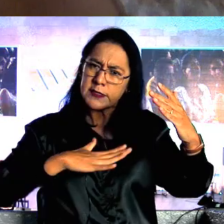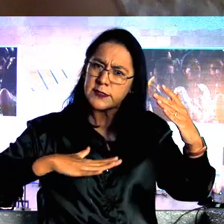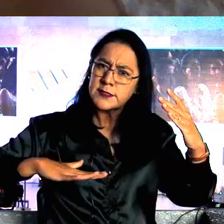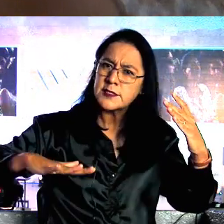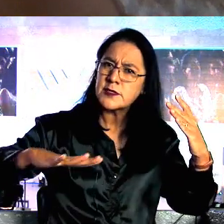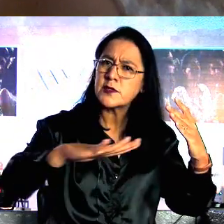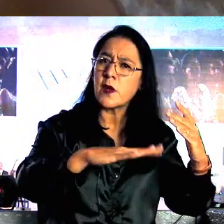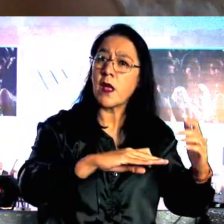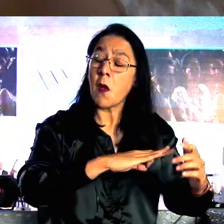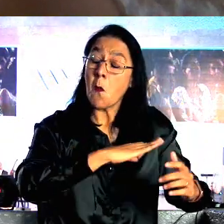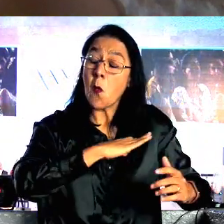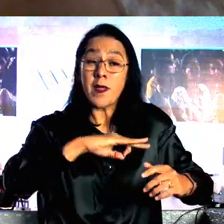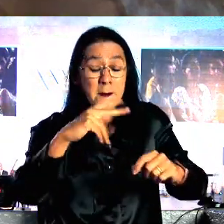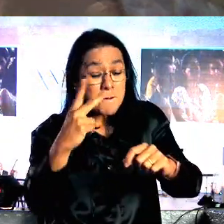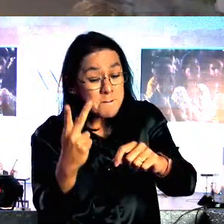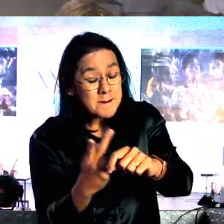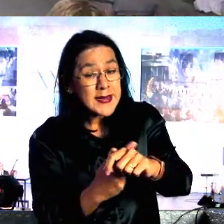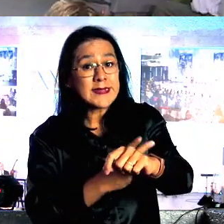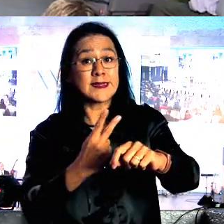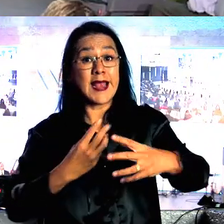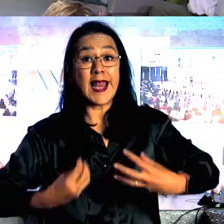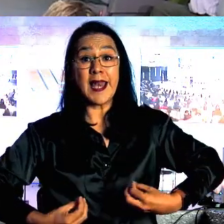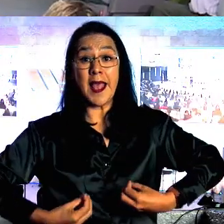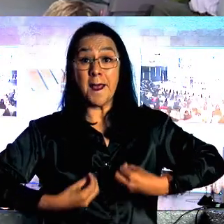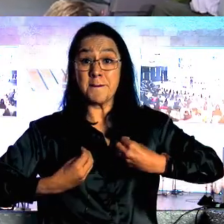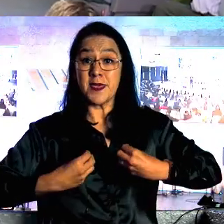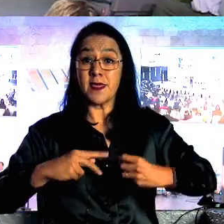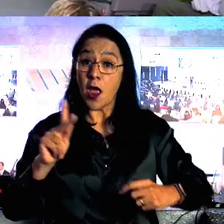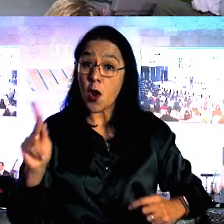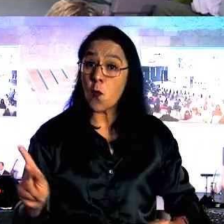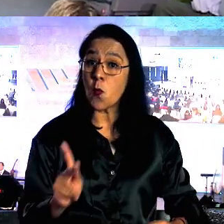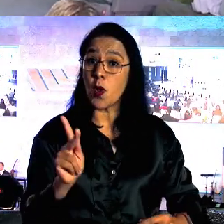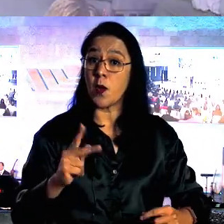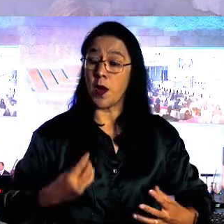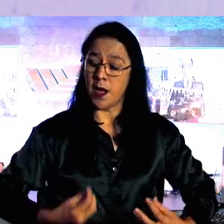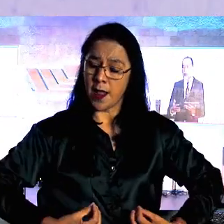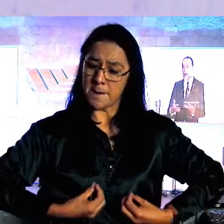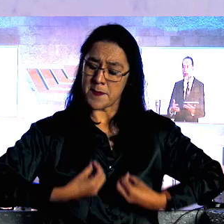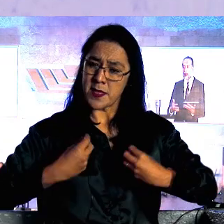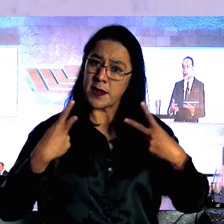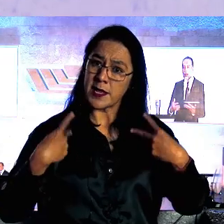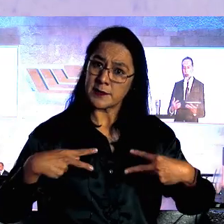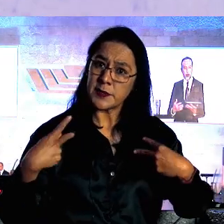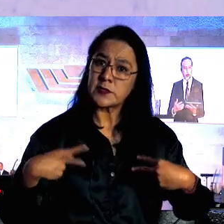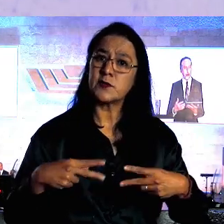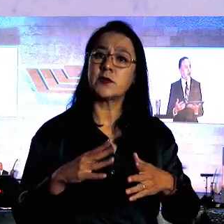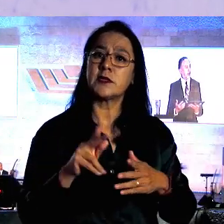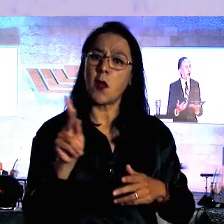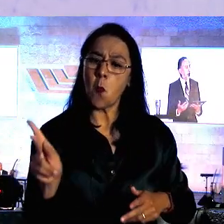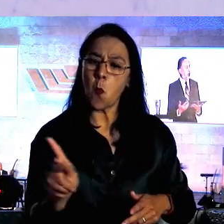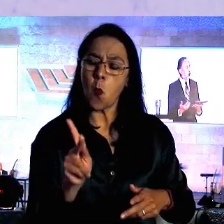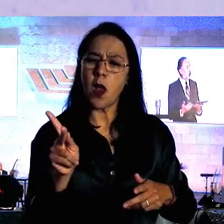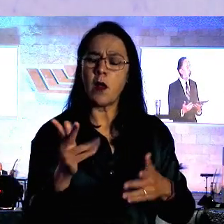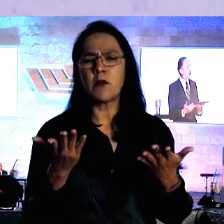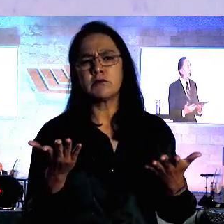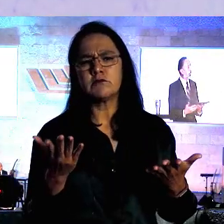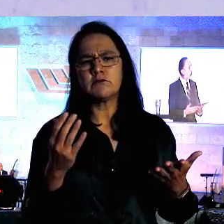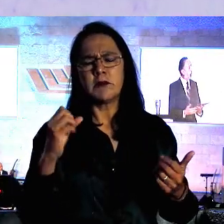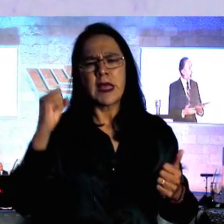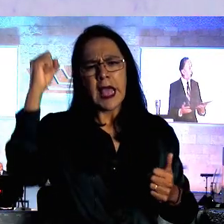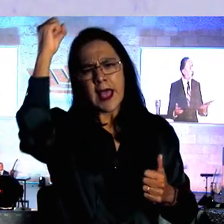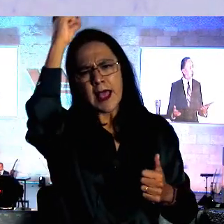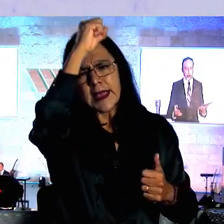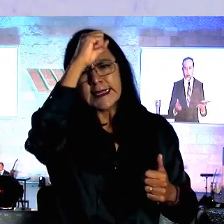iban a ir presentando en la vida del pueblo y en la vida de la gente. Y Salomón no es